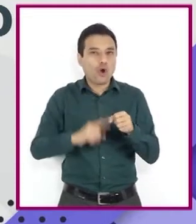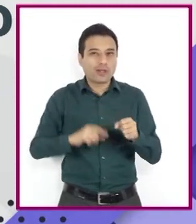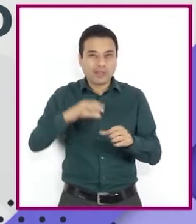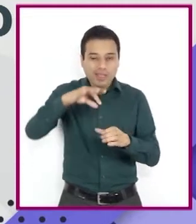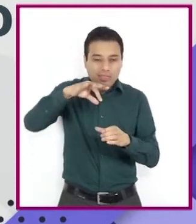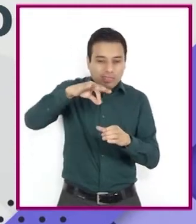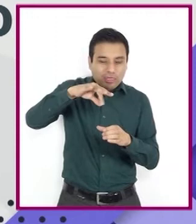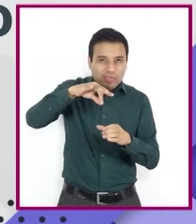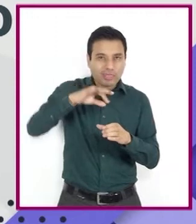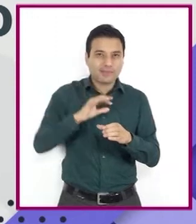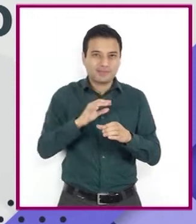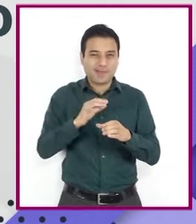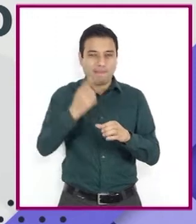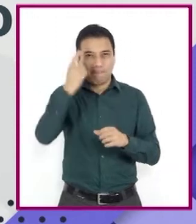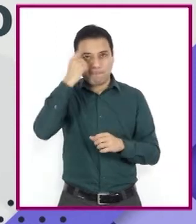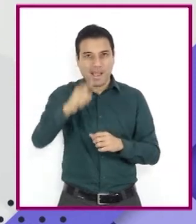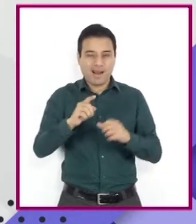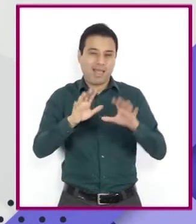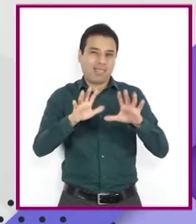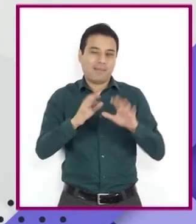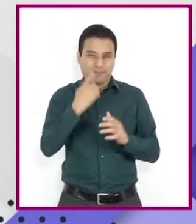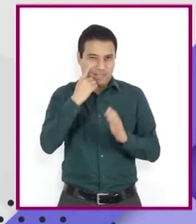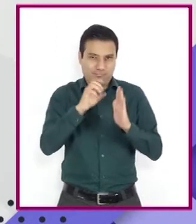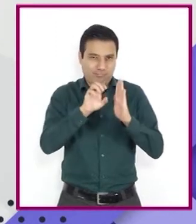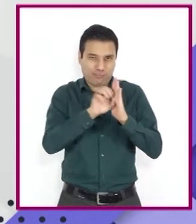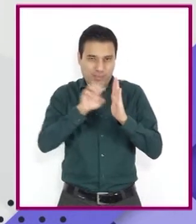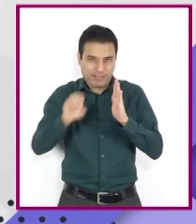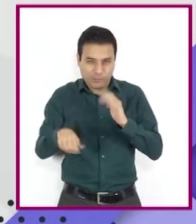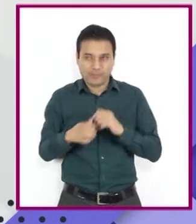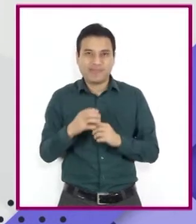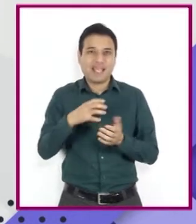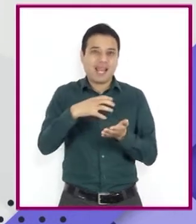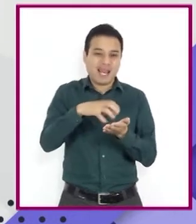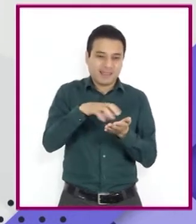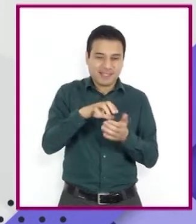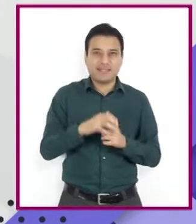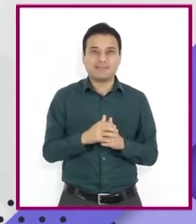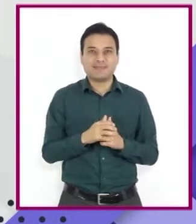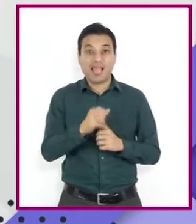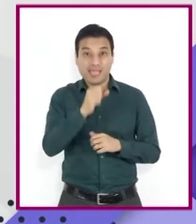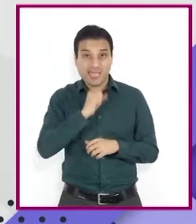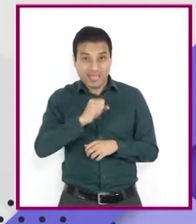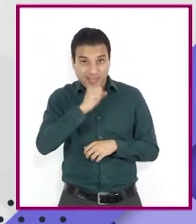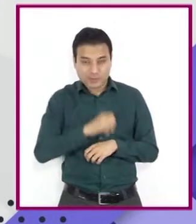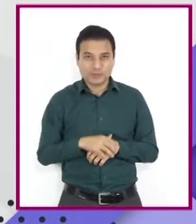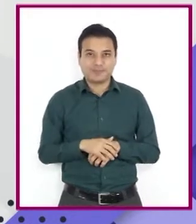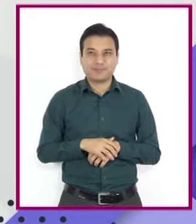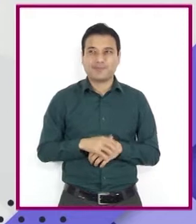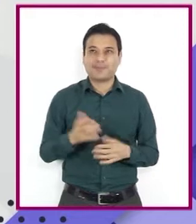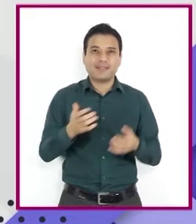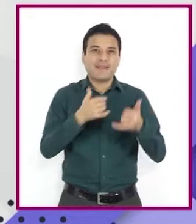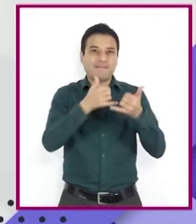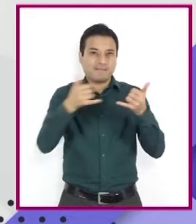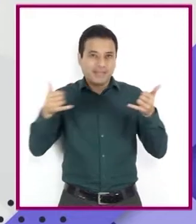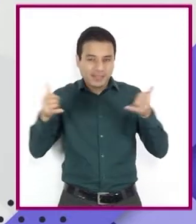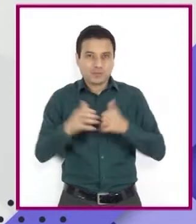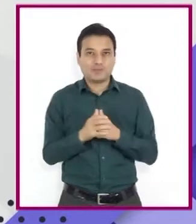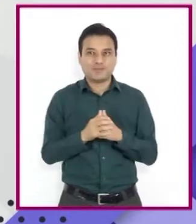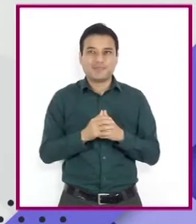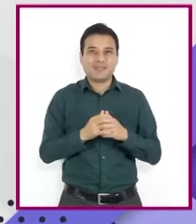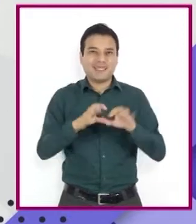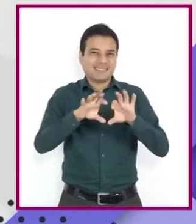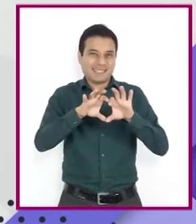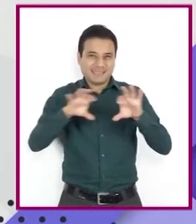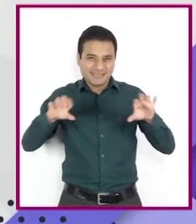mejor aspecto? Ejemplo de ellos son gelatinas, helados, fideos, salchichas,